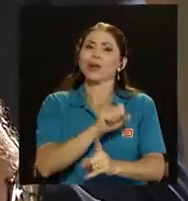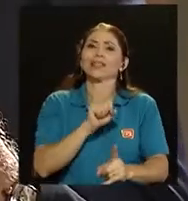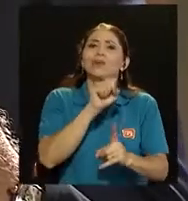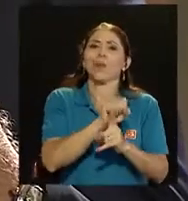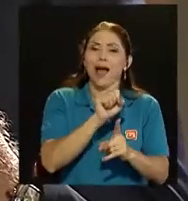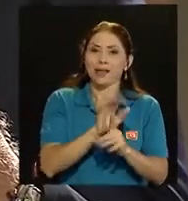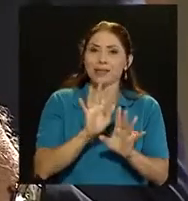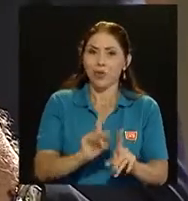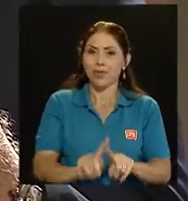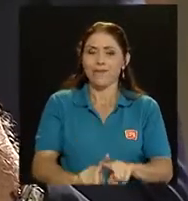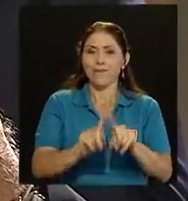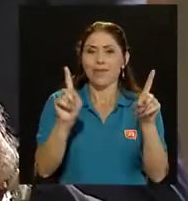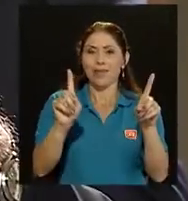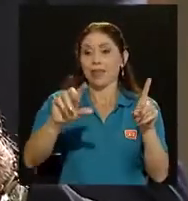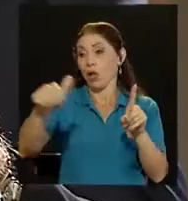europeos